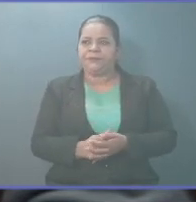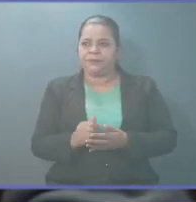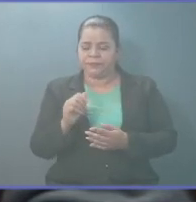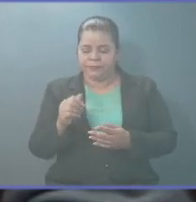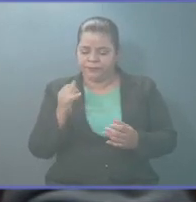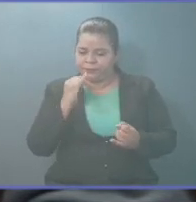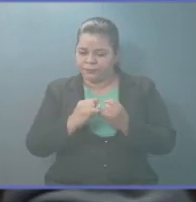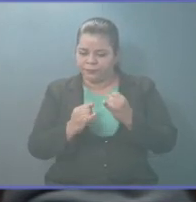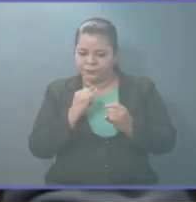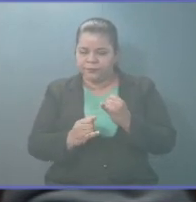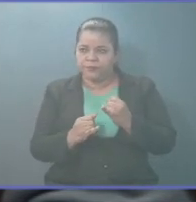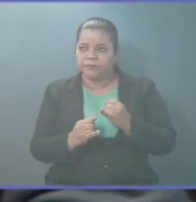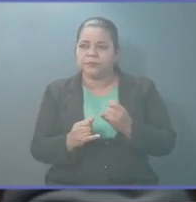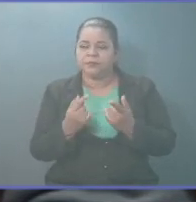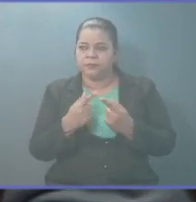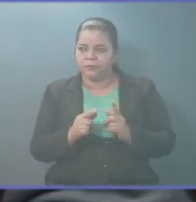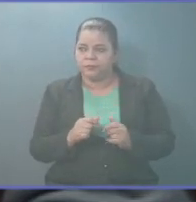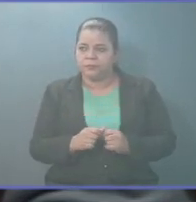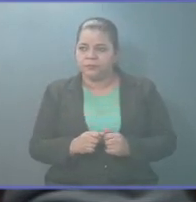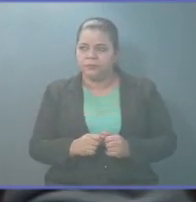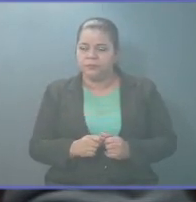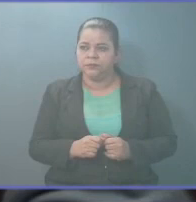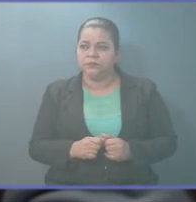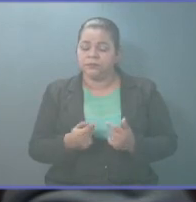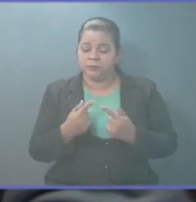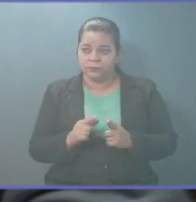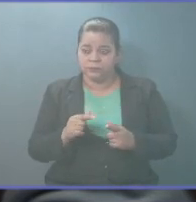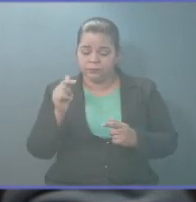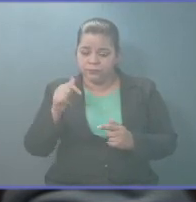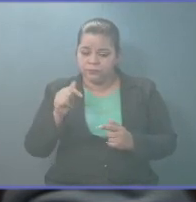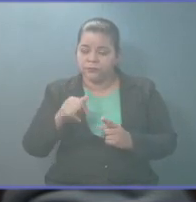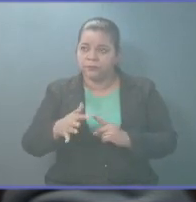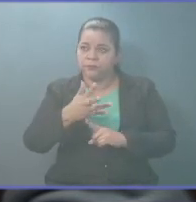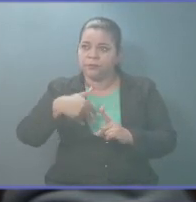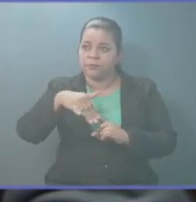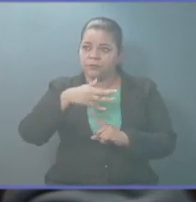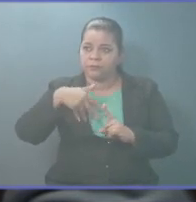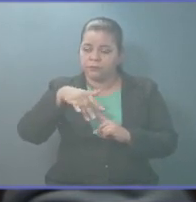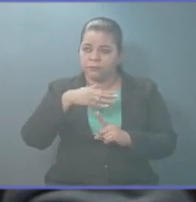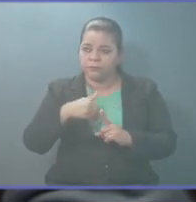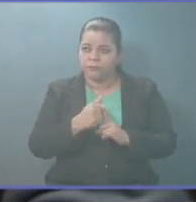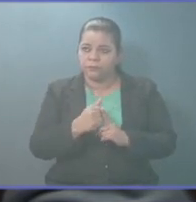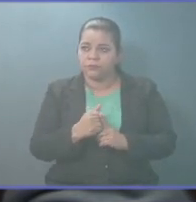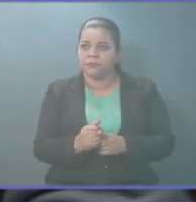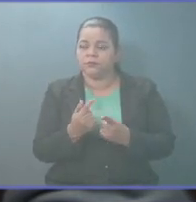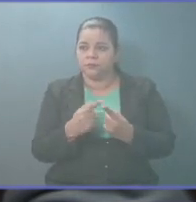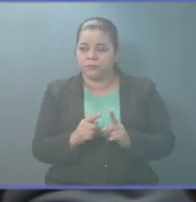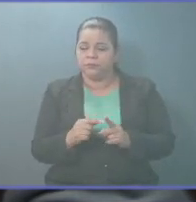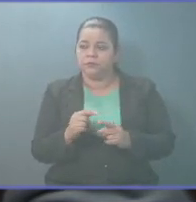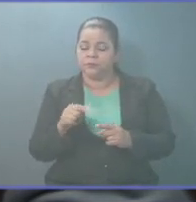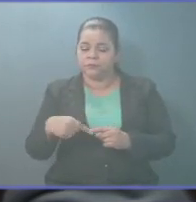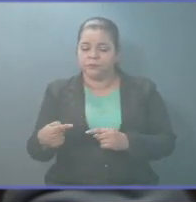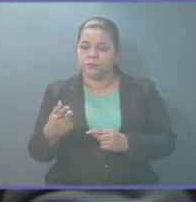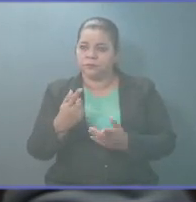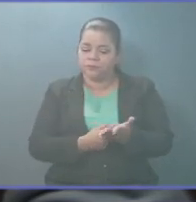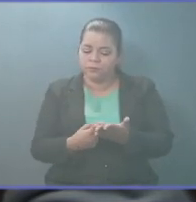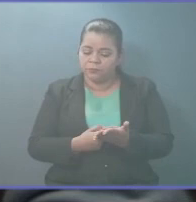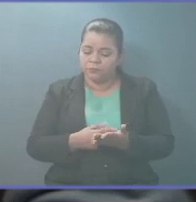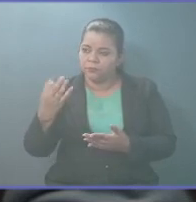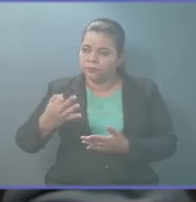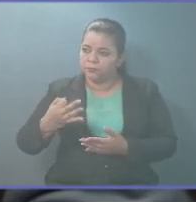definitiva, estimatoria, según las circunstancias de caso, el tribunal deberá. ¿Cuál